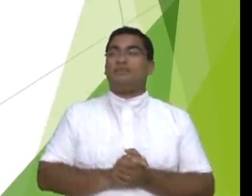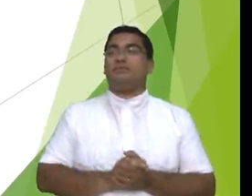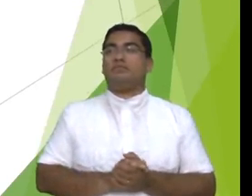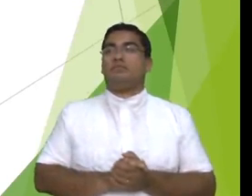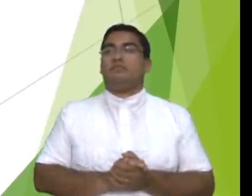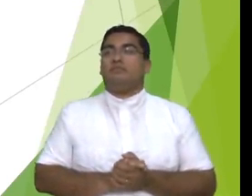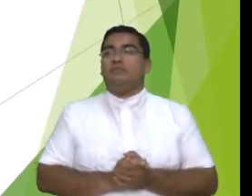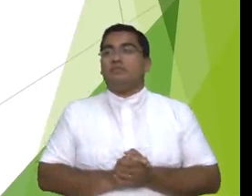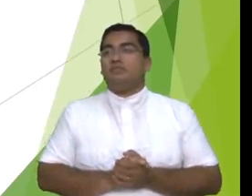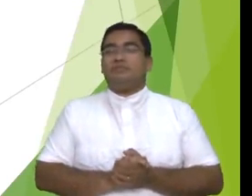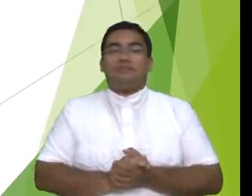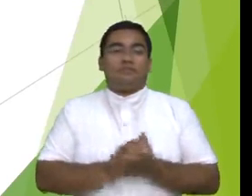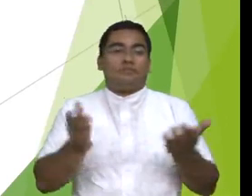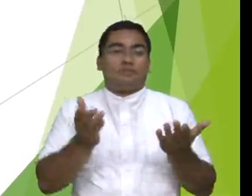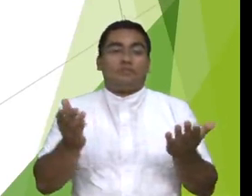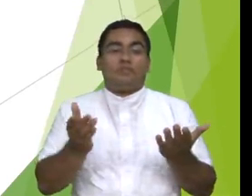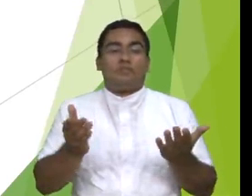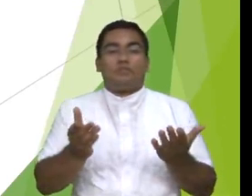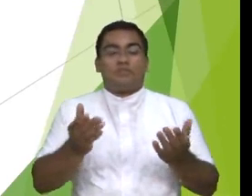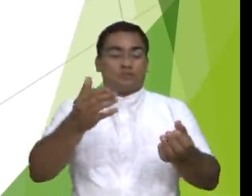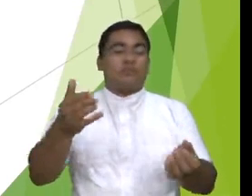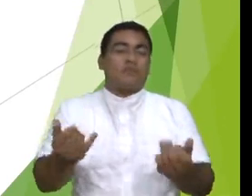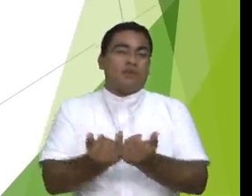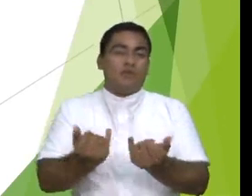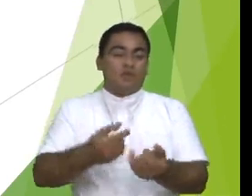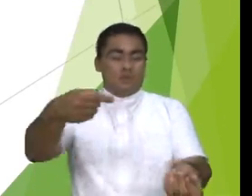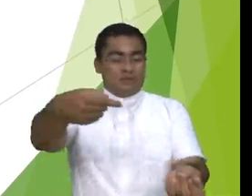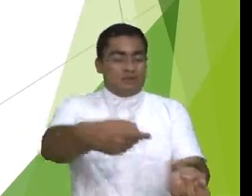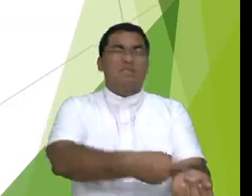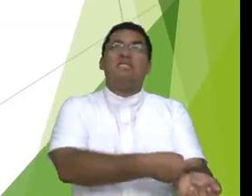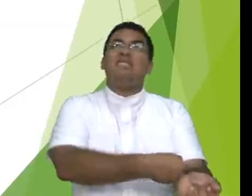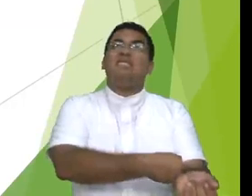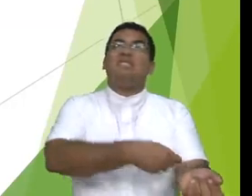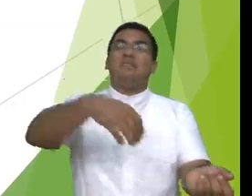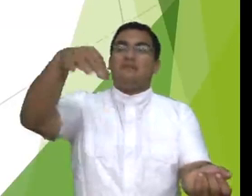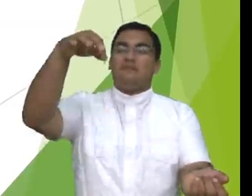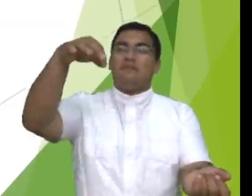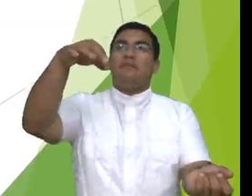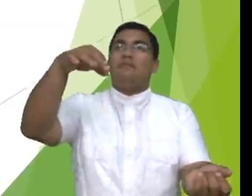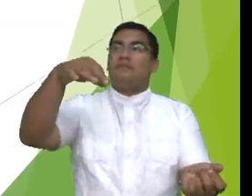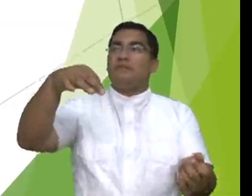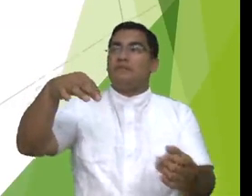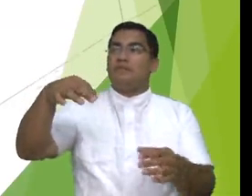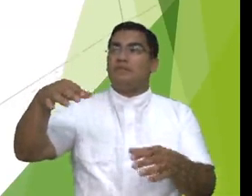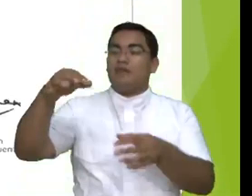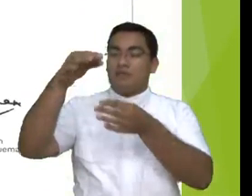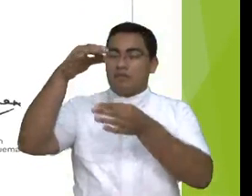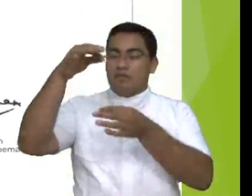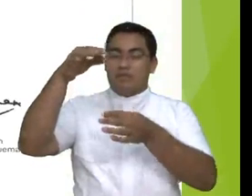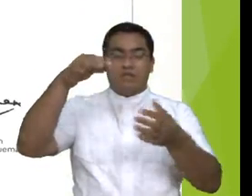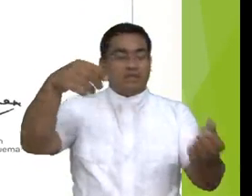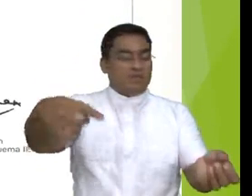fibrinógeno. ¿Cómo se trata con los pacientes? Es intravenoso también se utiliza intravenoso. y vienen bolsitas plásticas, parece, le va